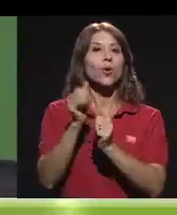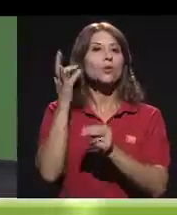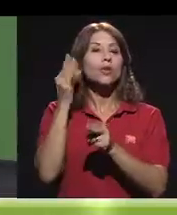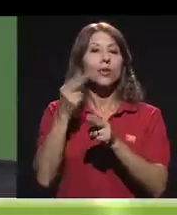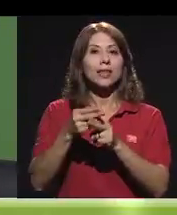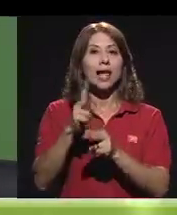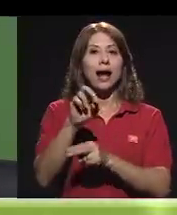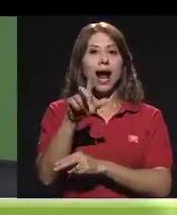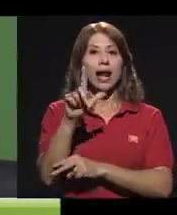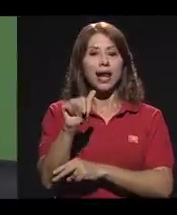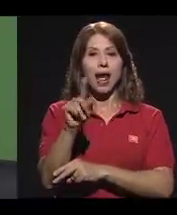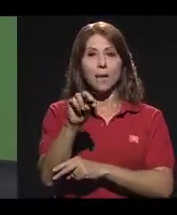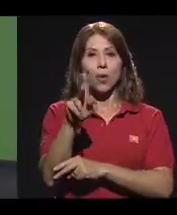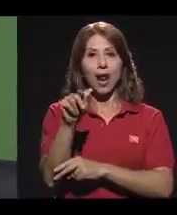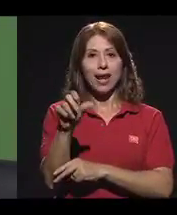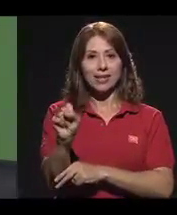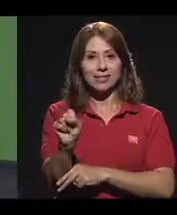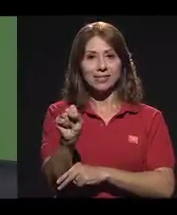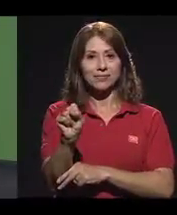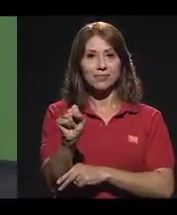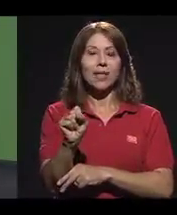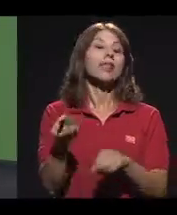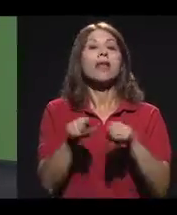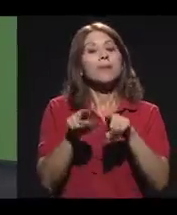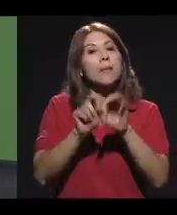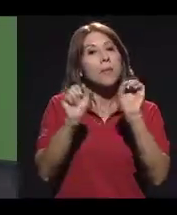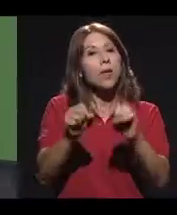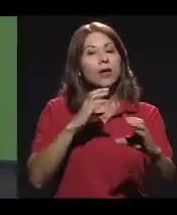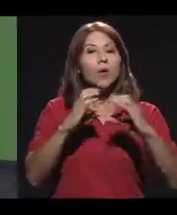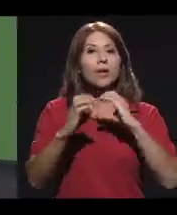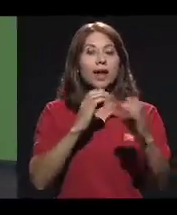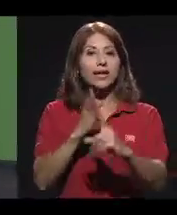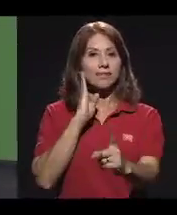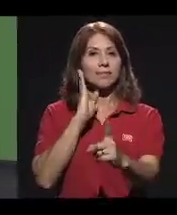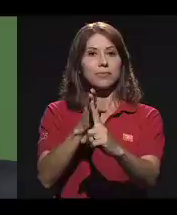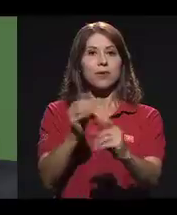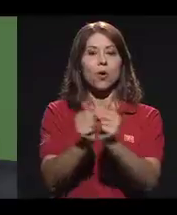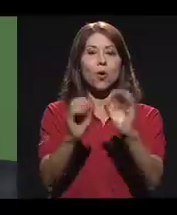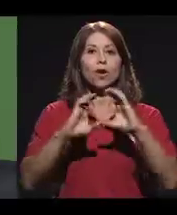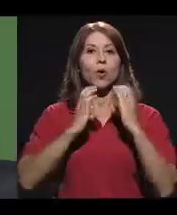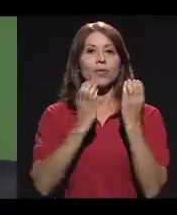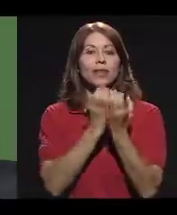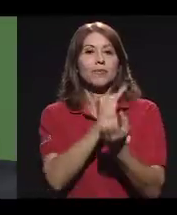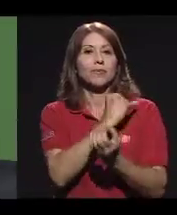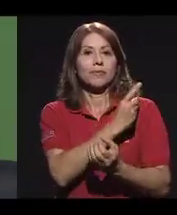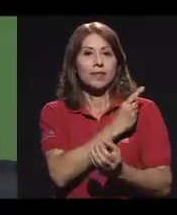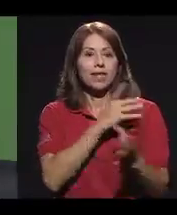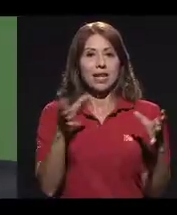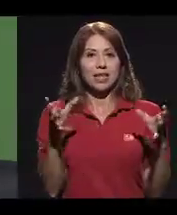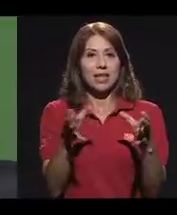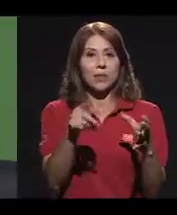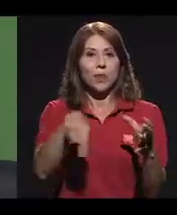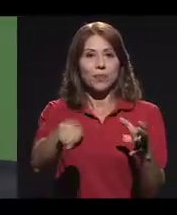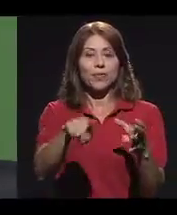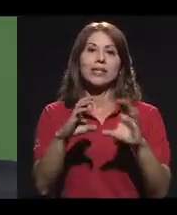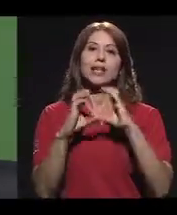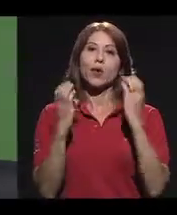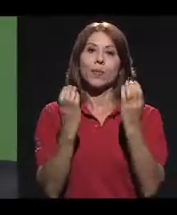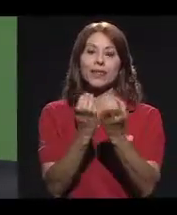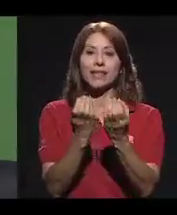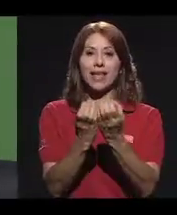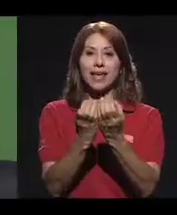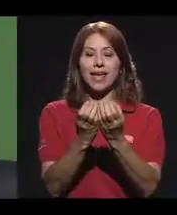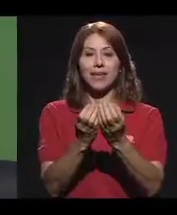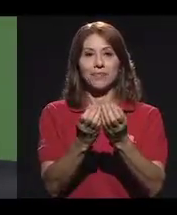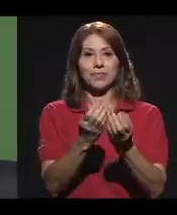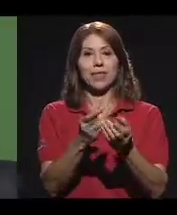2562-3150, con la señorita Carla Morales. Directamente podrían comunicarse con el comité directivo, que es el comité que dirige